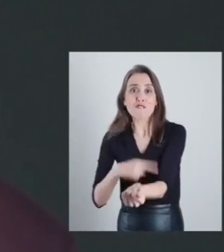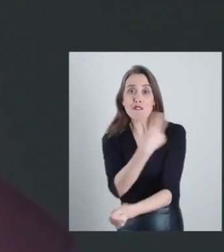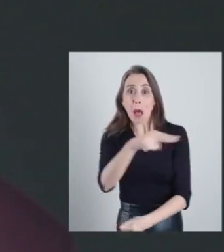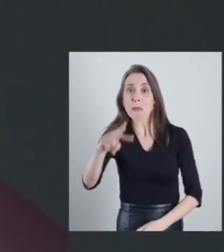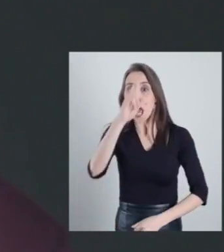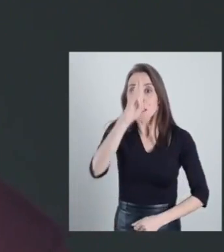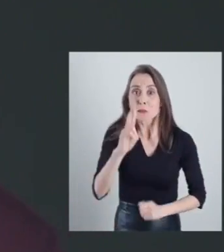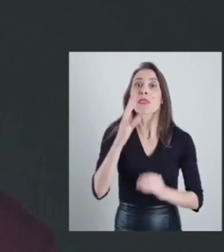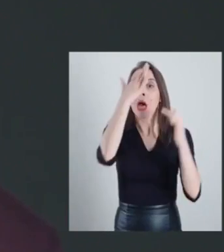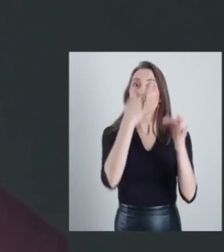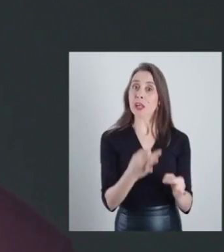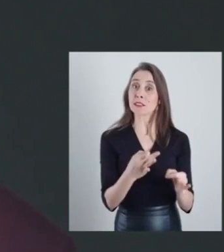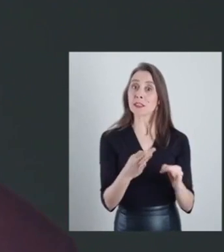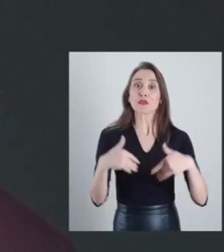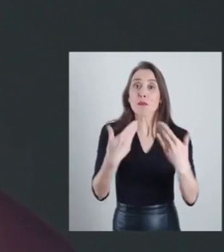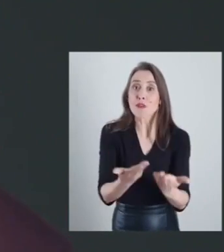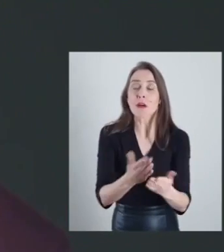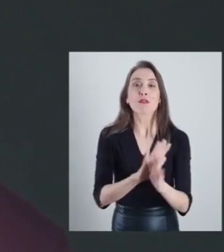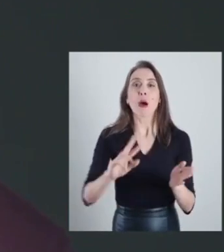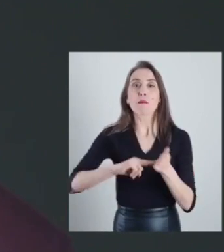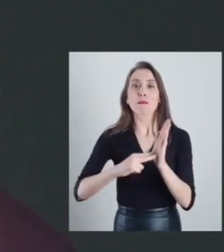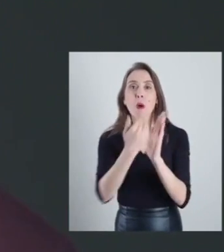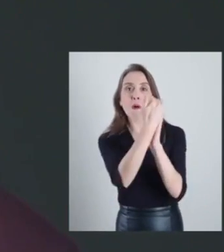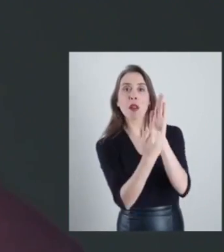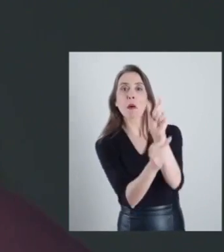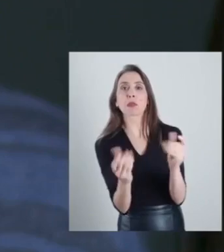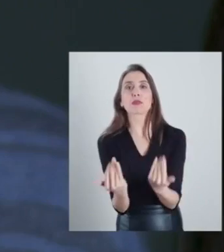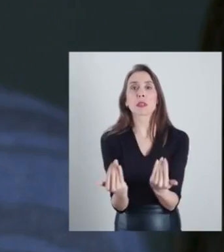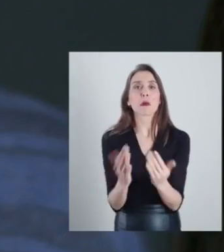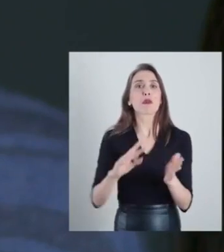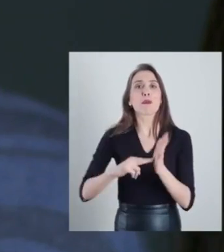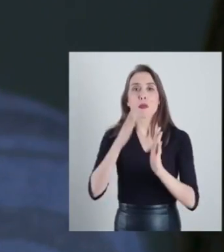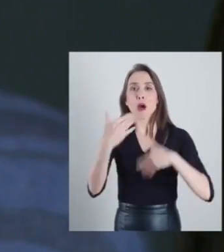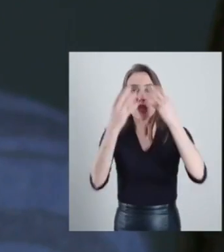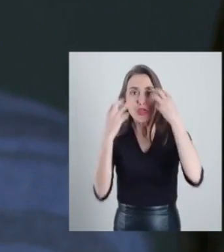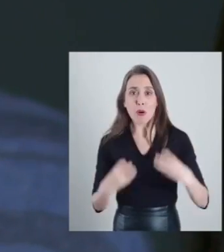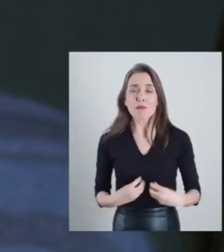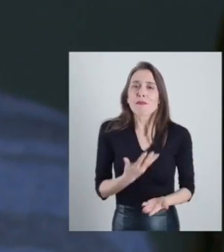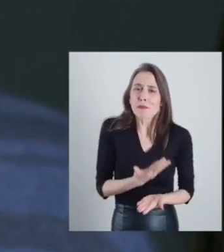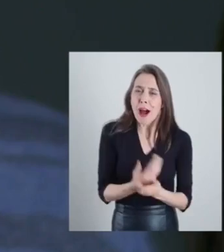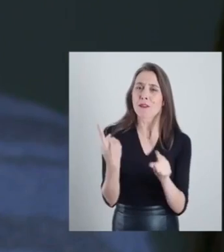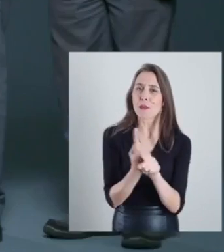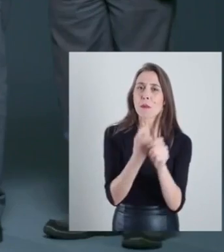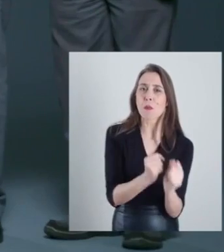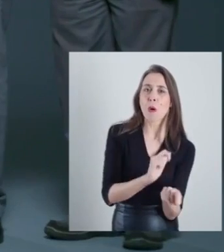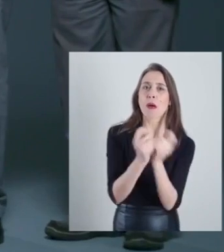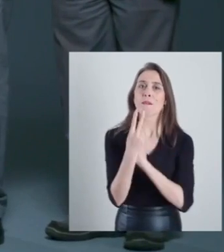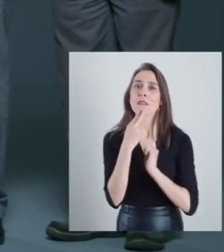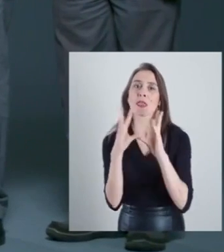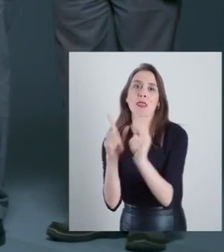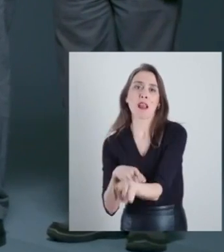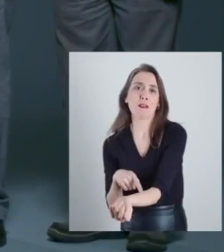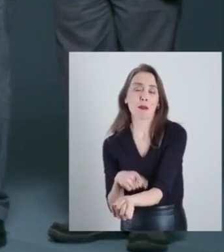habría lista de espera y con ello no tendríamos problemas de donación de órganos en Chile. Hay conversaciones que pueden cambiar la vida de